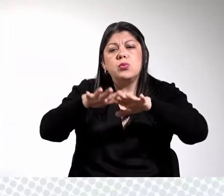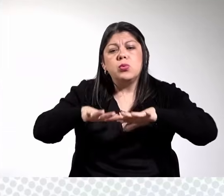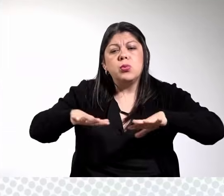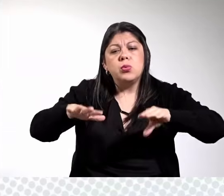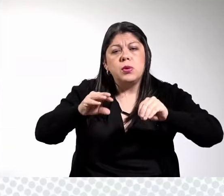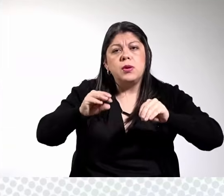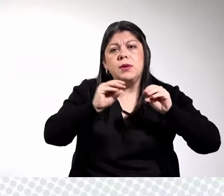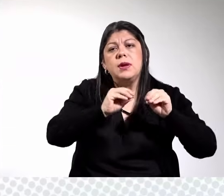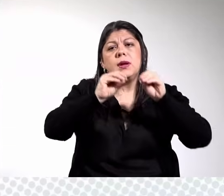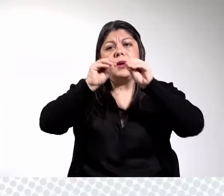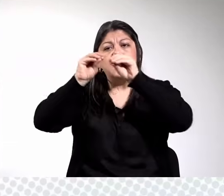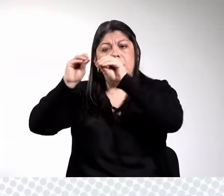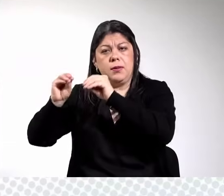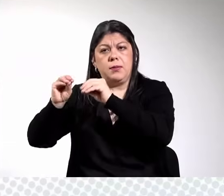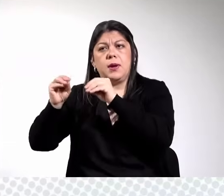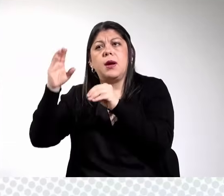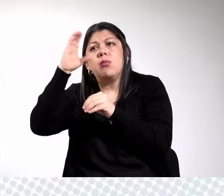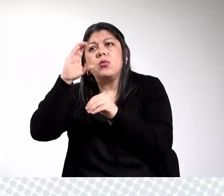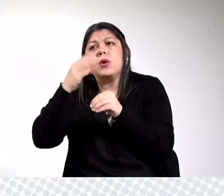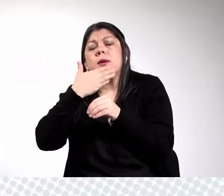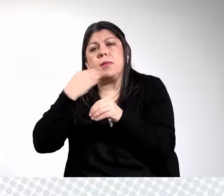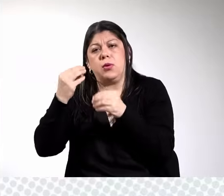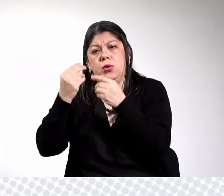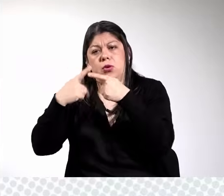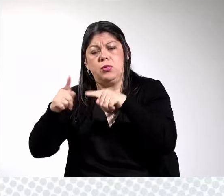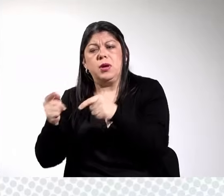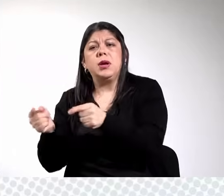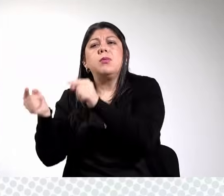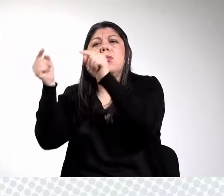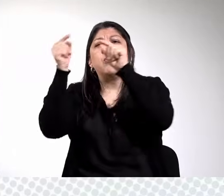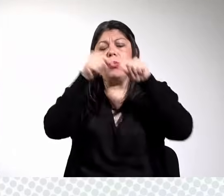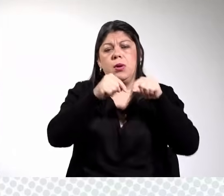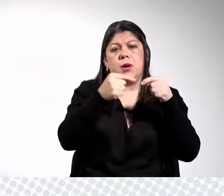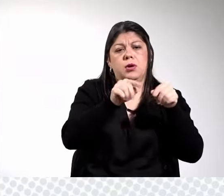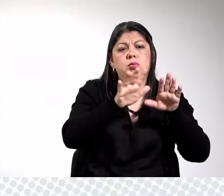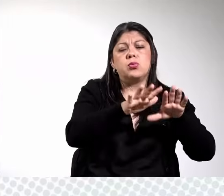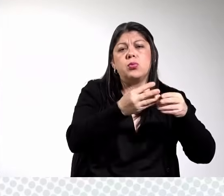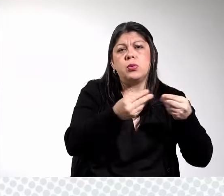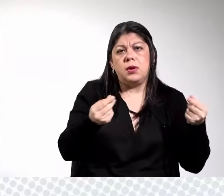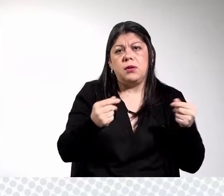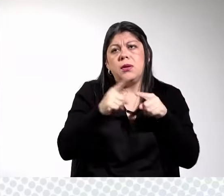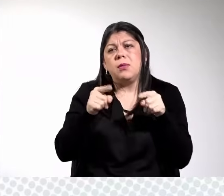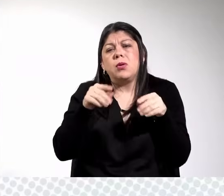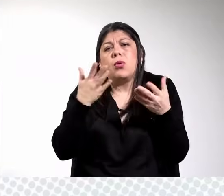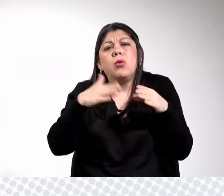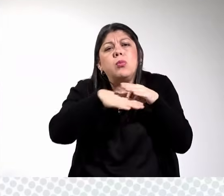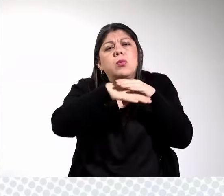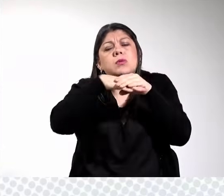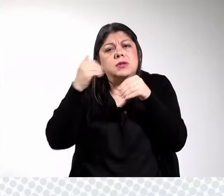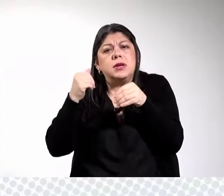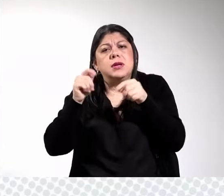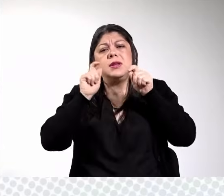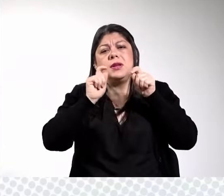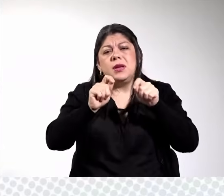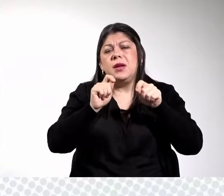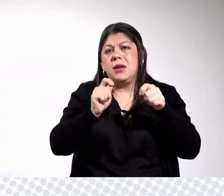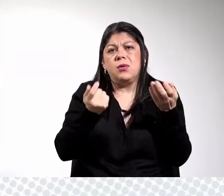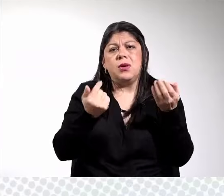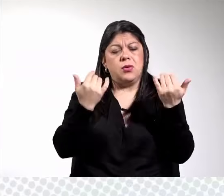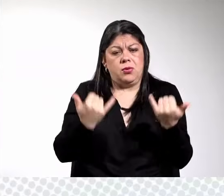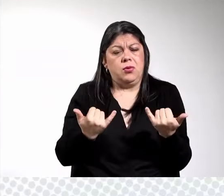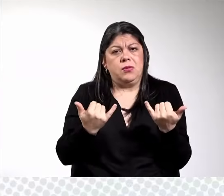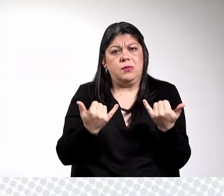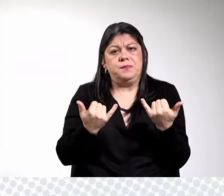salen de aquí sea por oportunidades, que vuelvan a su tierra, pero ¿cómo van a salir si la educación que les estamos dando hoy